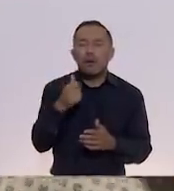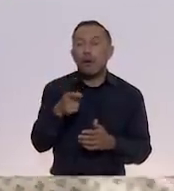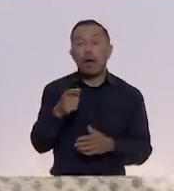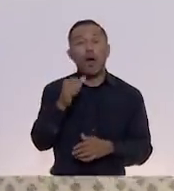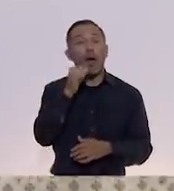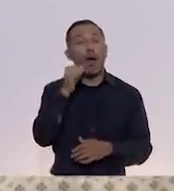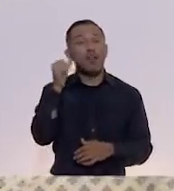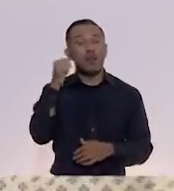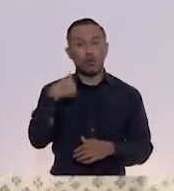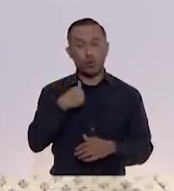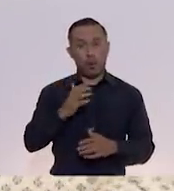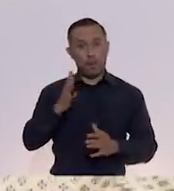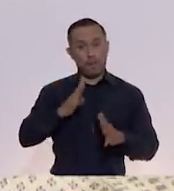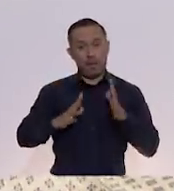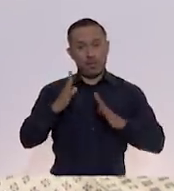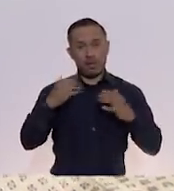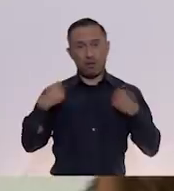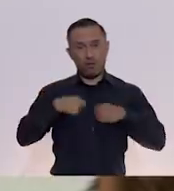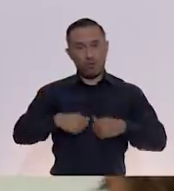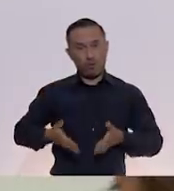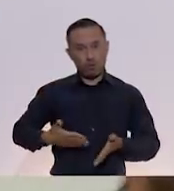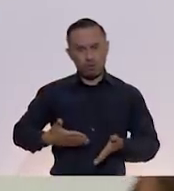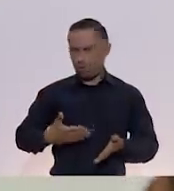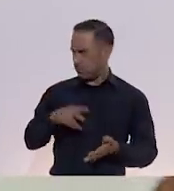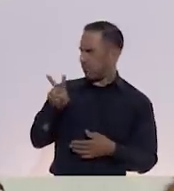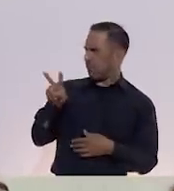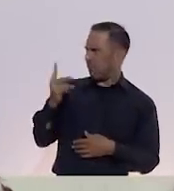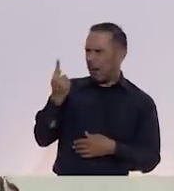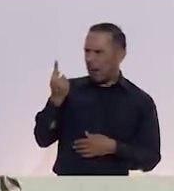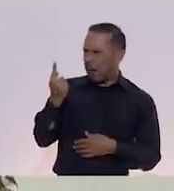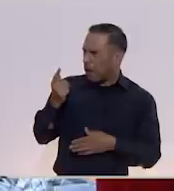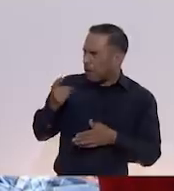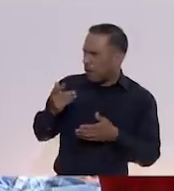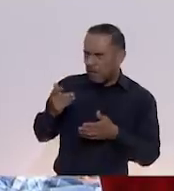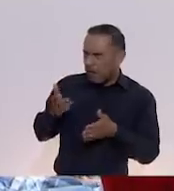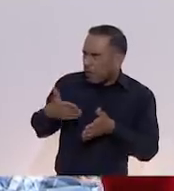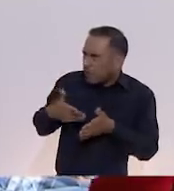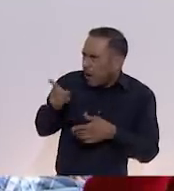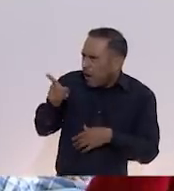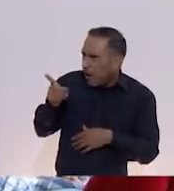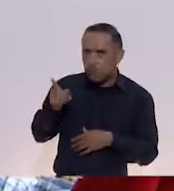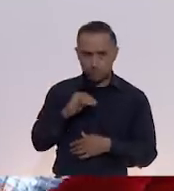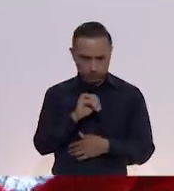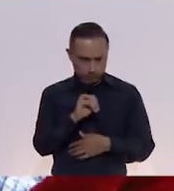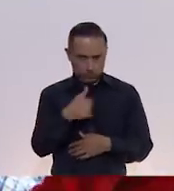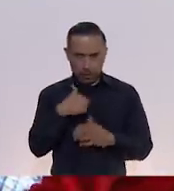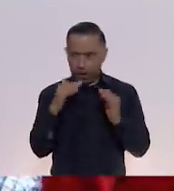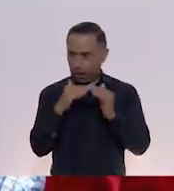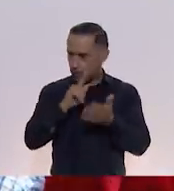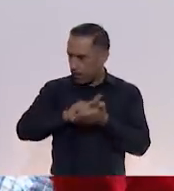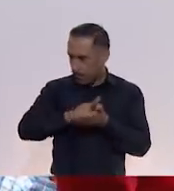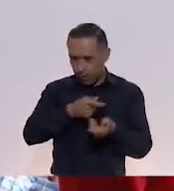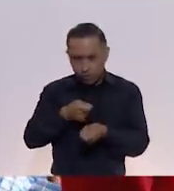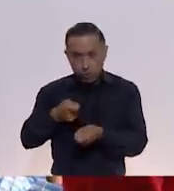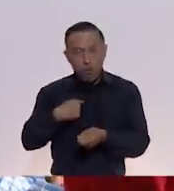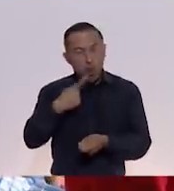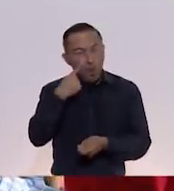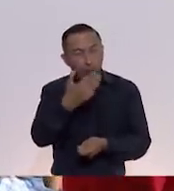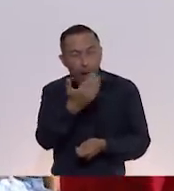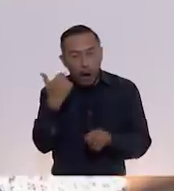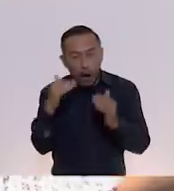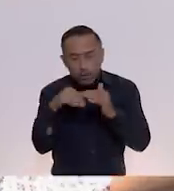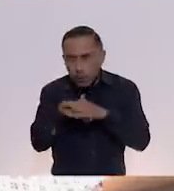Mandil. ¿En Mandil? Sí, limpiando la casa, ¿verdad? Sí, ya verás cómo quedó reluciente.